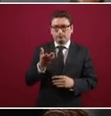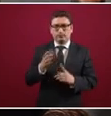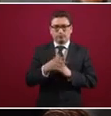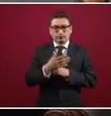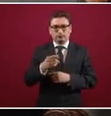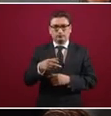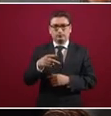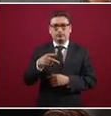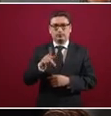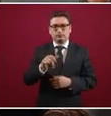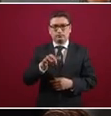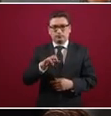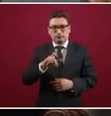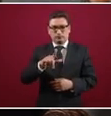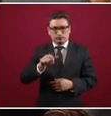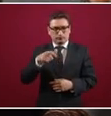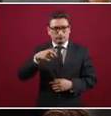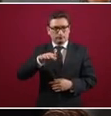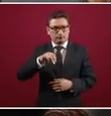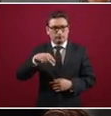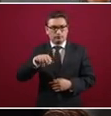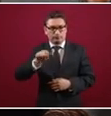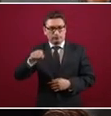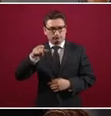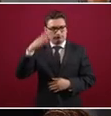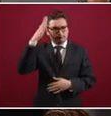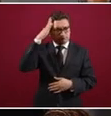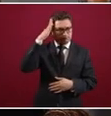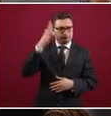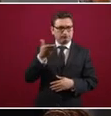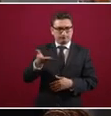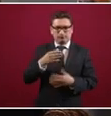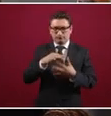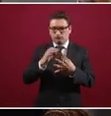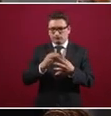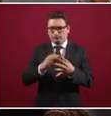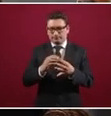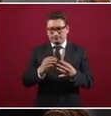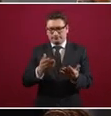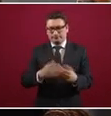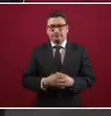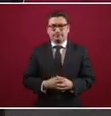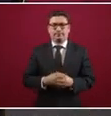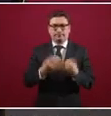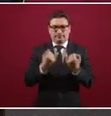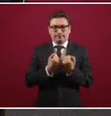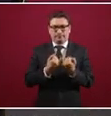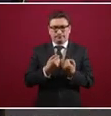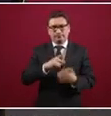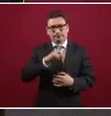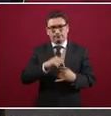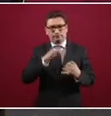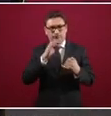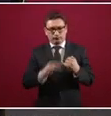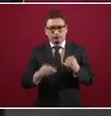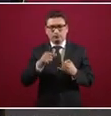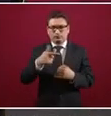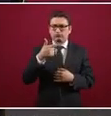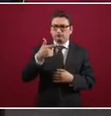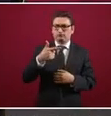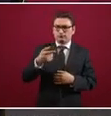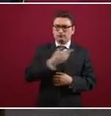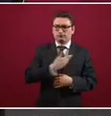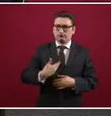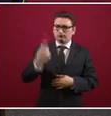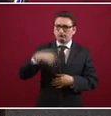quinta la de quien encabeza la comisión nacional de búsqueda de cuenta de esos hechos y daremos a conocer al final las instrucciones que ha emitido el